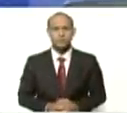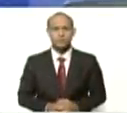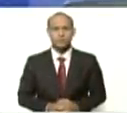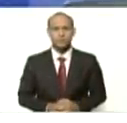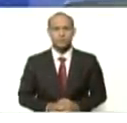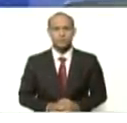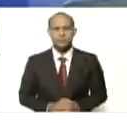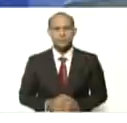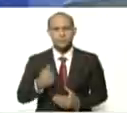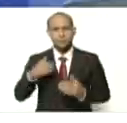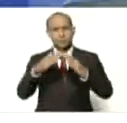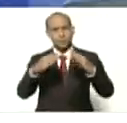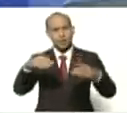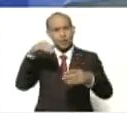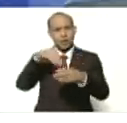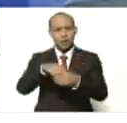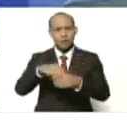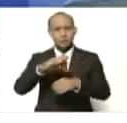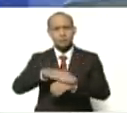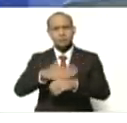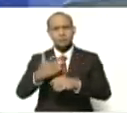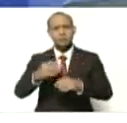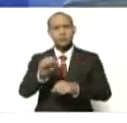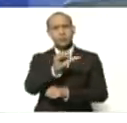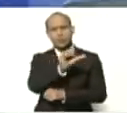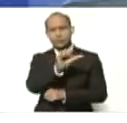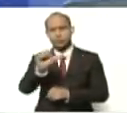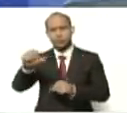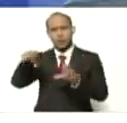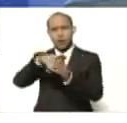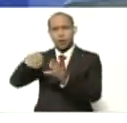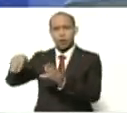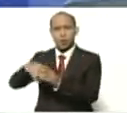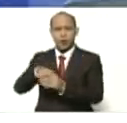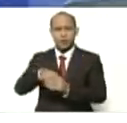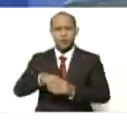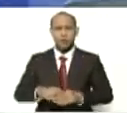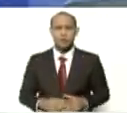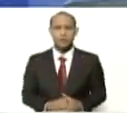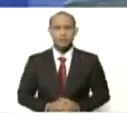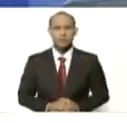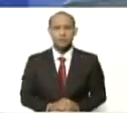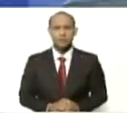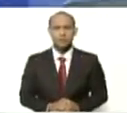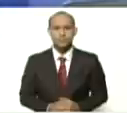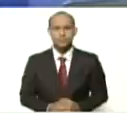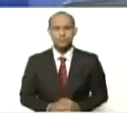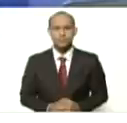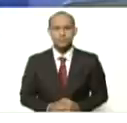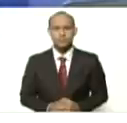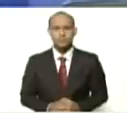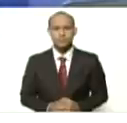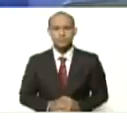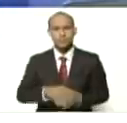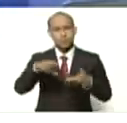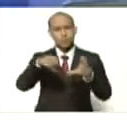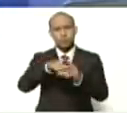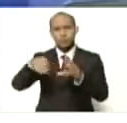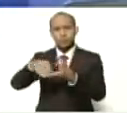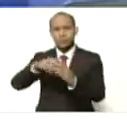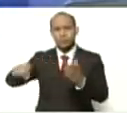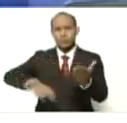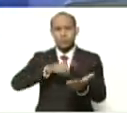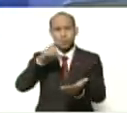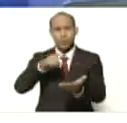estoy desde mi casa porque estamos terminando la semana de cuarentena radical cuarentena radical